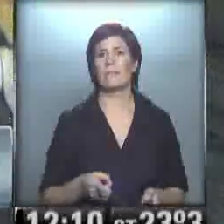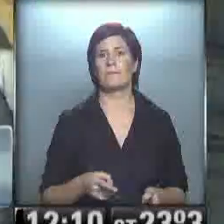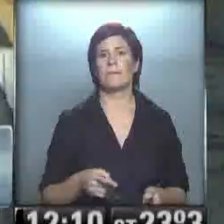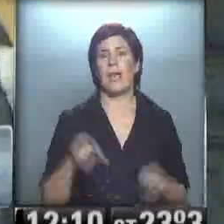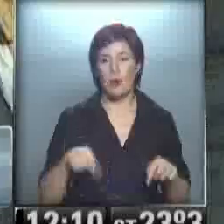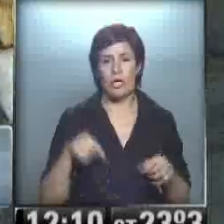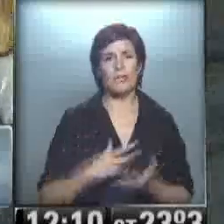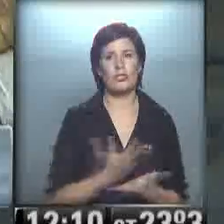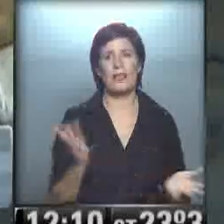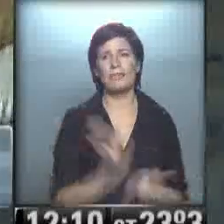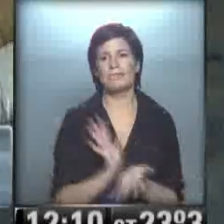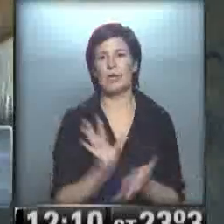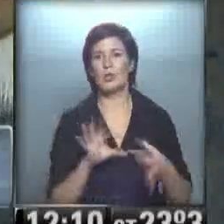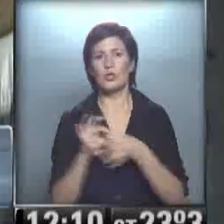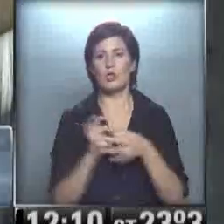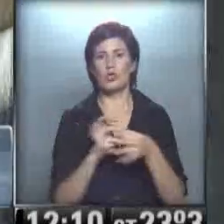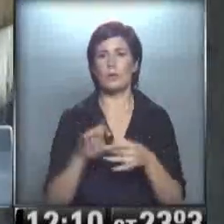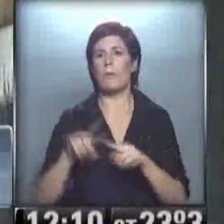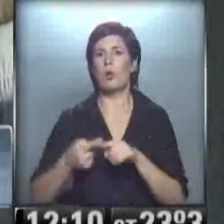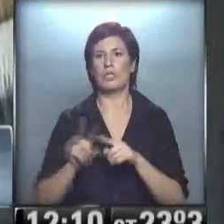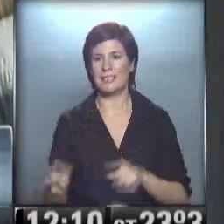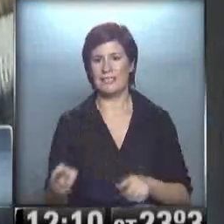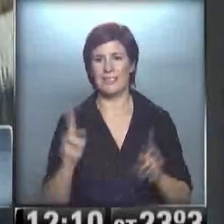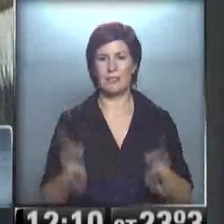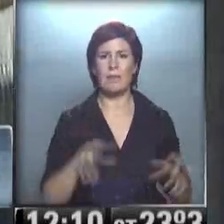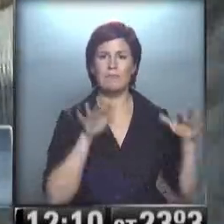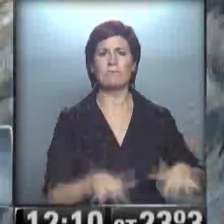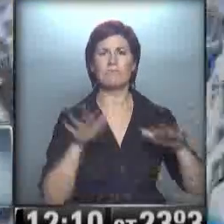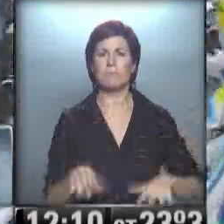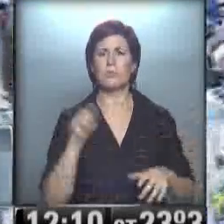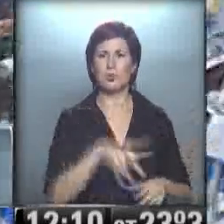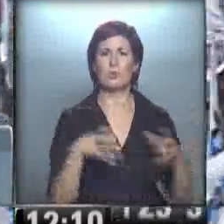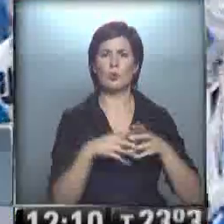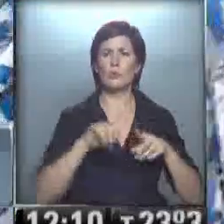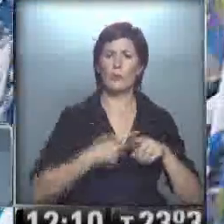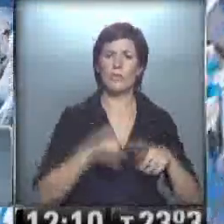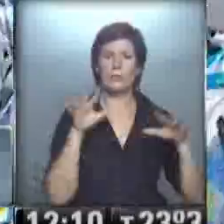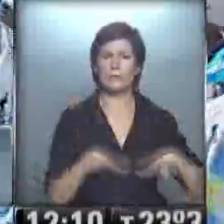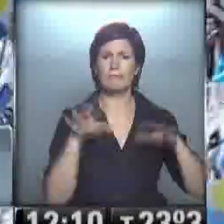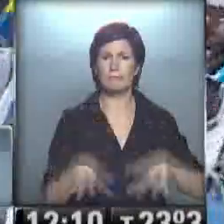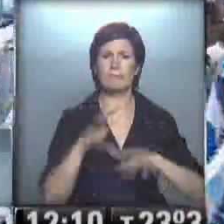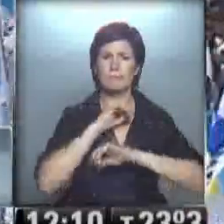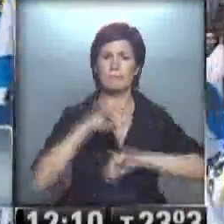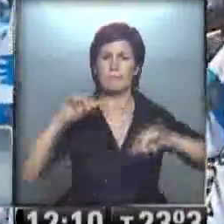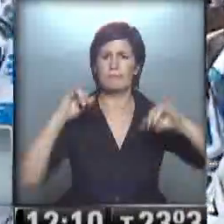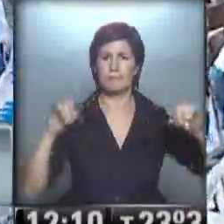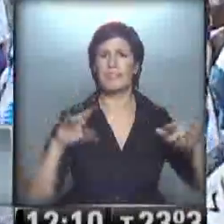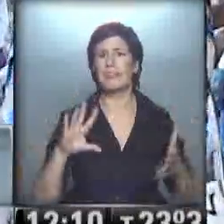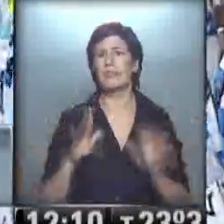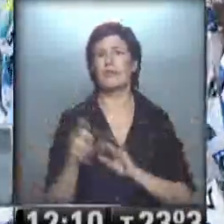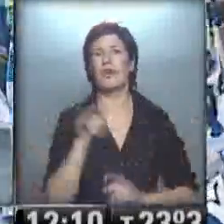política. Tiene una participación militante también muy grande, claro, lo cual es un mérito de las políticas del gobierno,